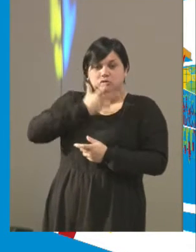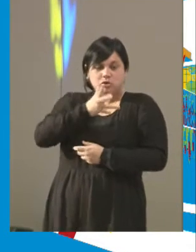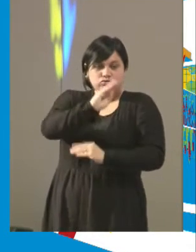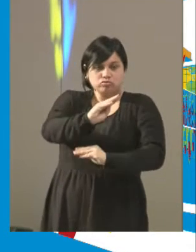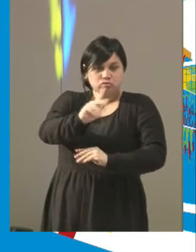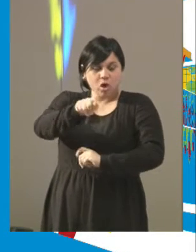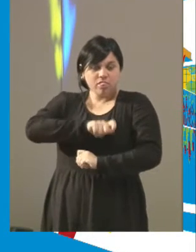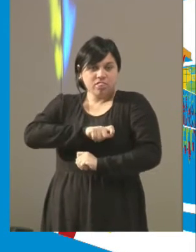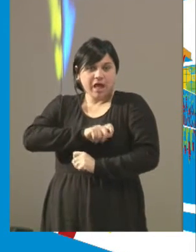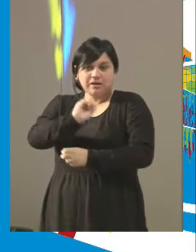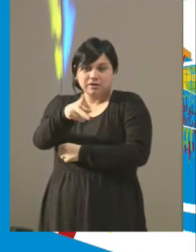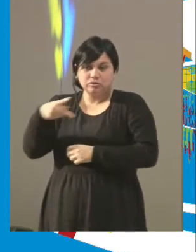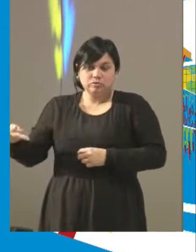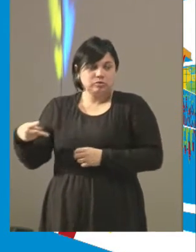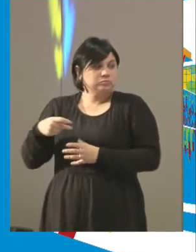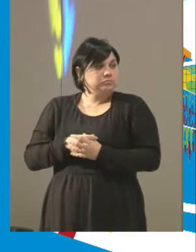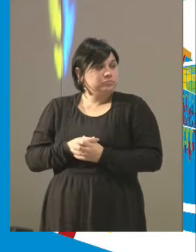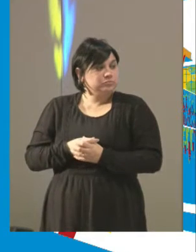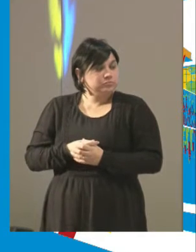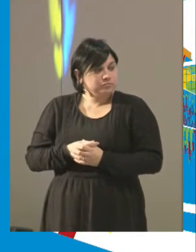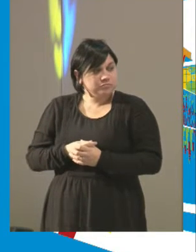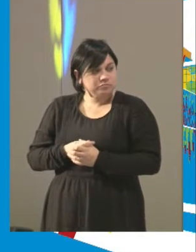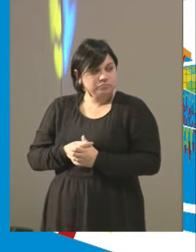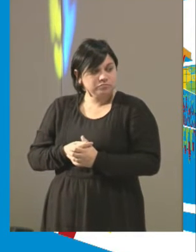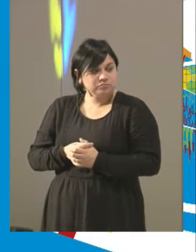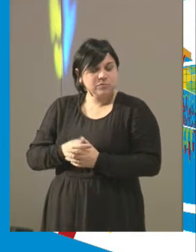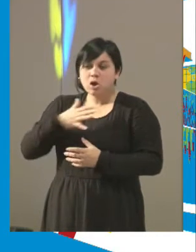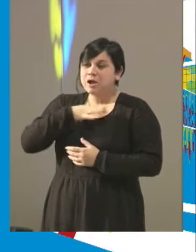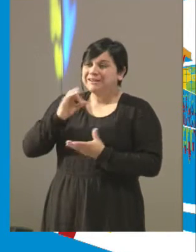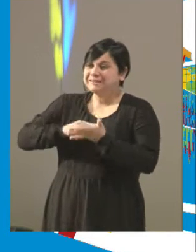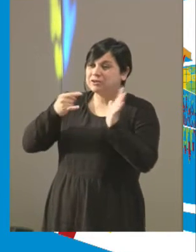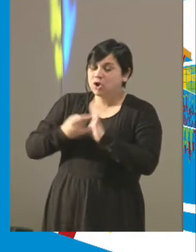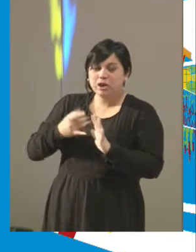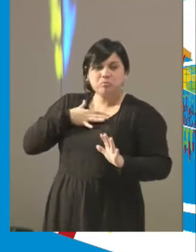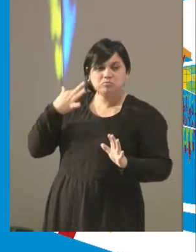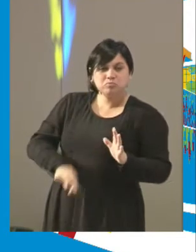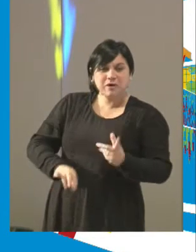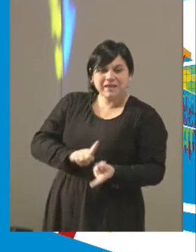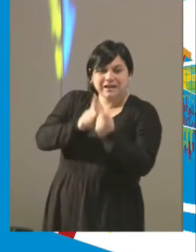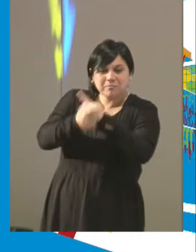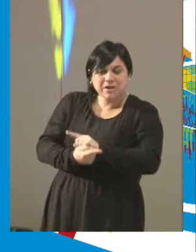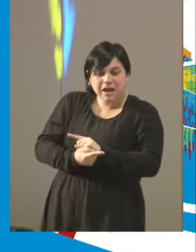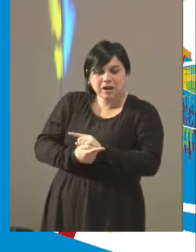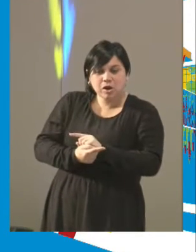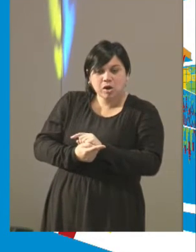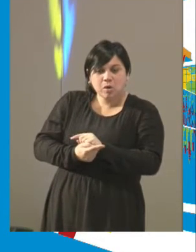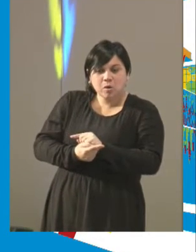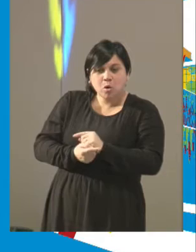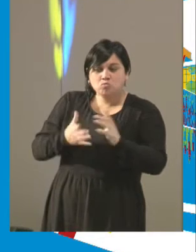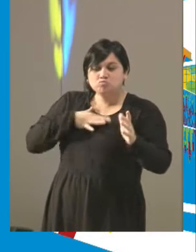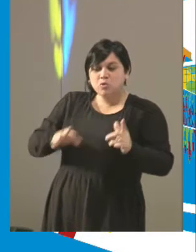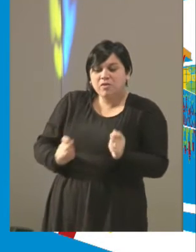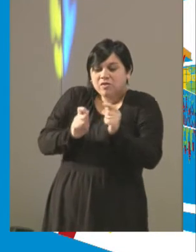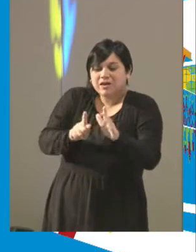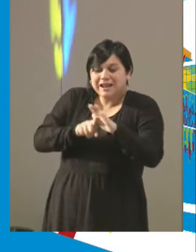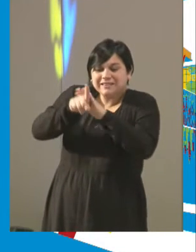¿Cómo crees tú que la tecnología artificial, ya que eres experto en ella, puede cambiar esta dinámica? ¿De qué manera puede aportar al desarrollo